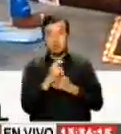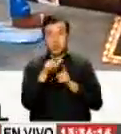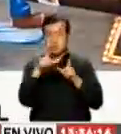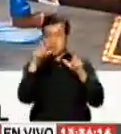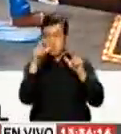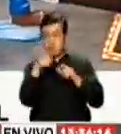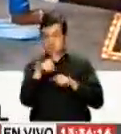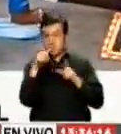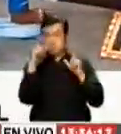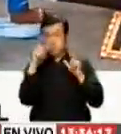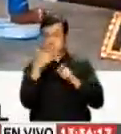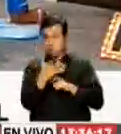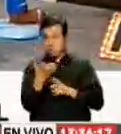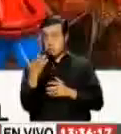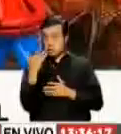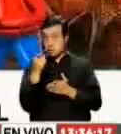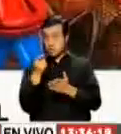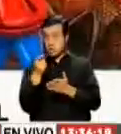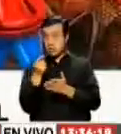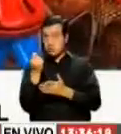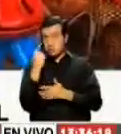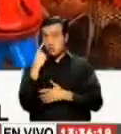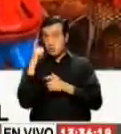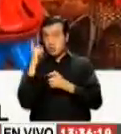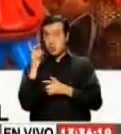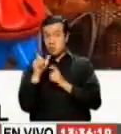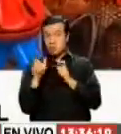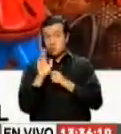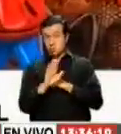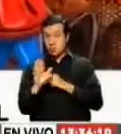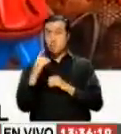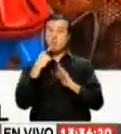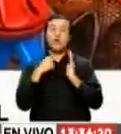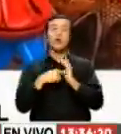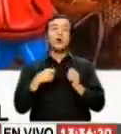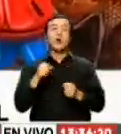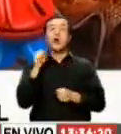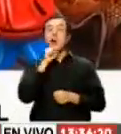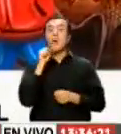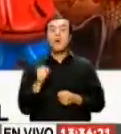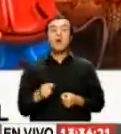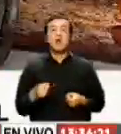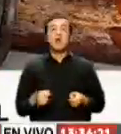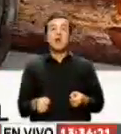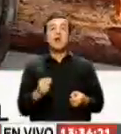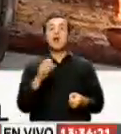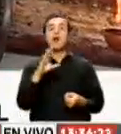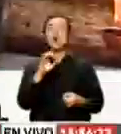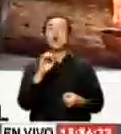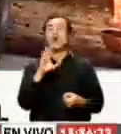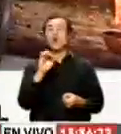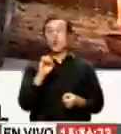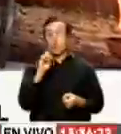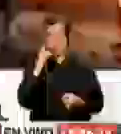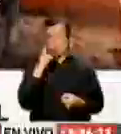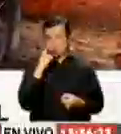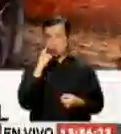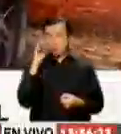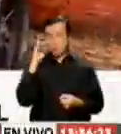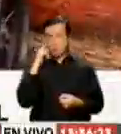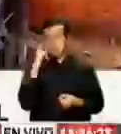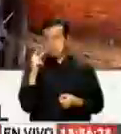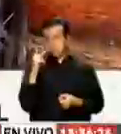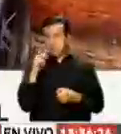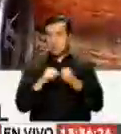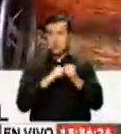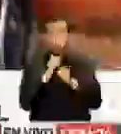quieren tomarse una fotografía y guardar un recuerdo de personajes como la abuela Coco, perteneciente a una de las películas más taquilleras de